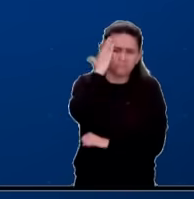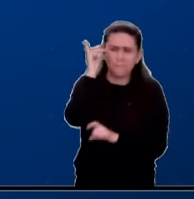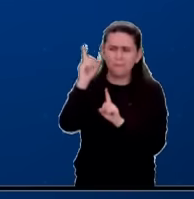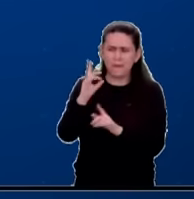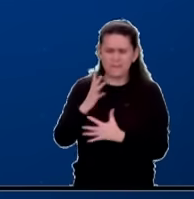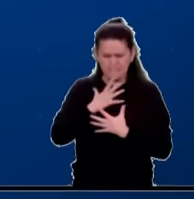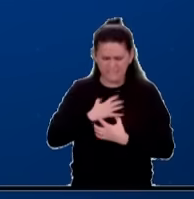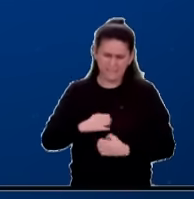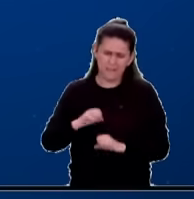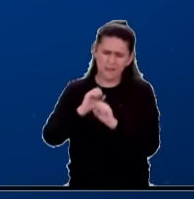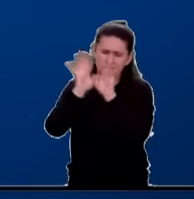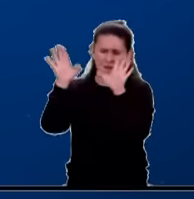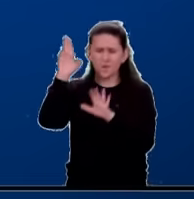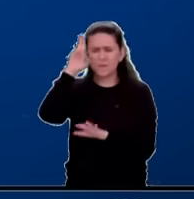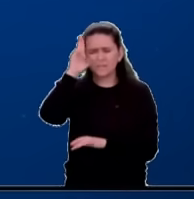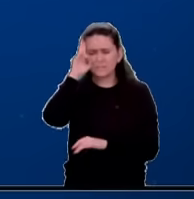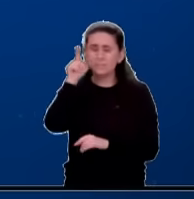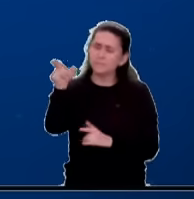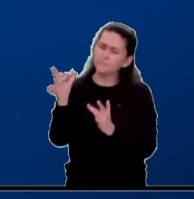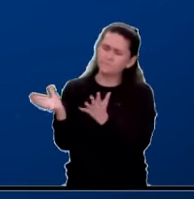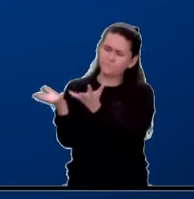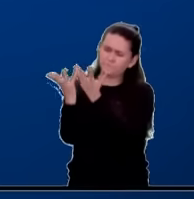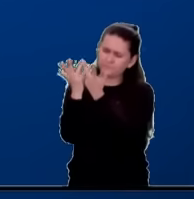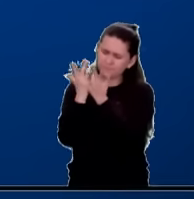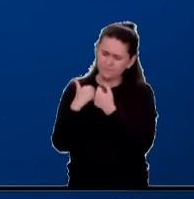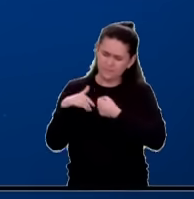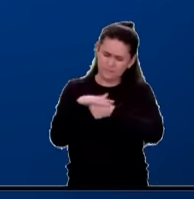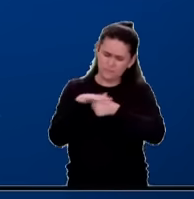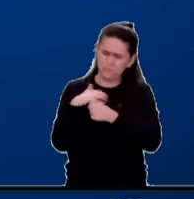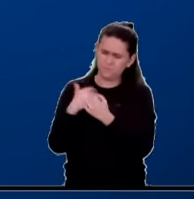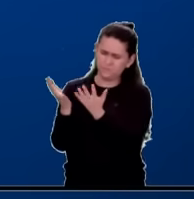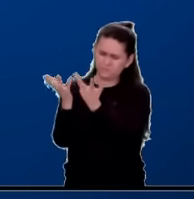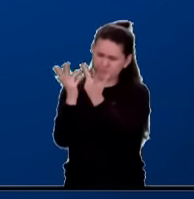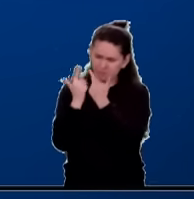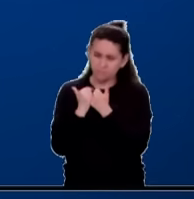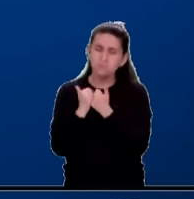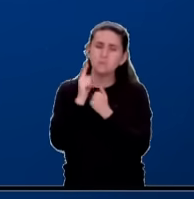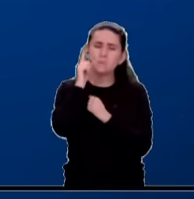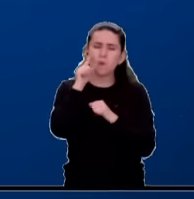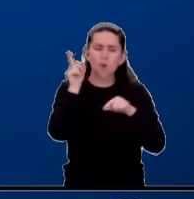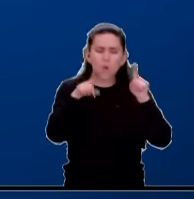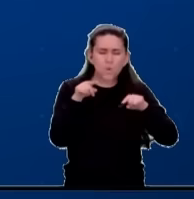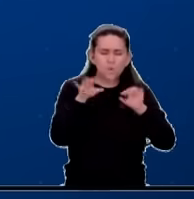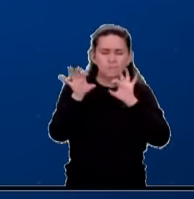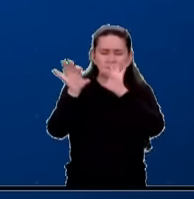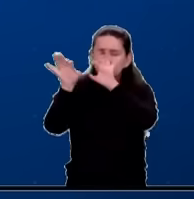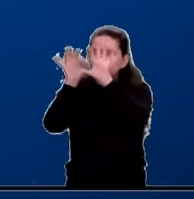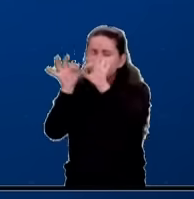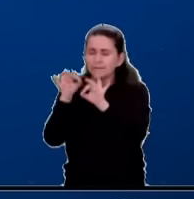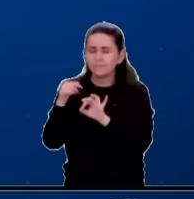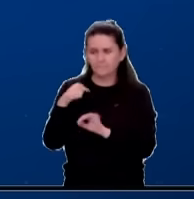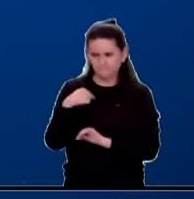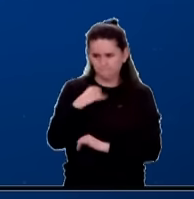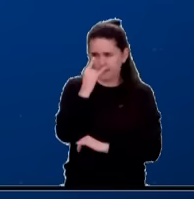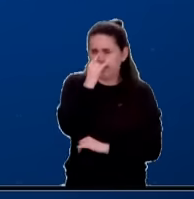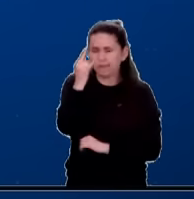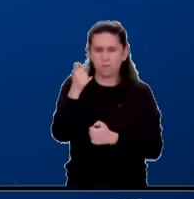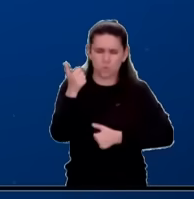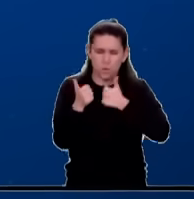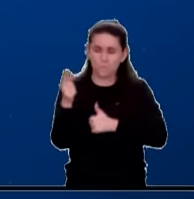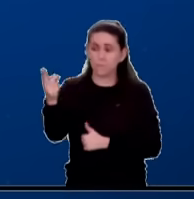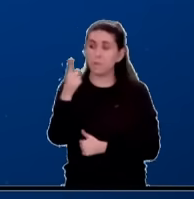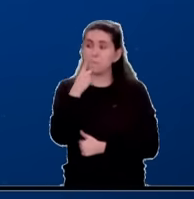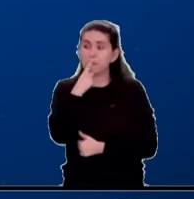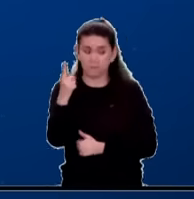pero escuchando más detalles de este horror, de esta tragedia, hay detalles que nos llaman la atención, como lo que usted acaba de decir. ¿Usted habló con